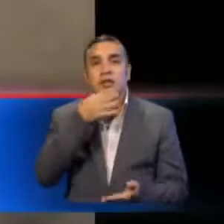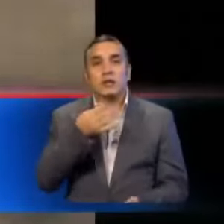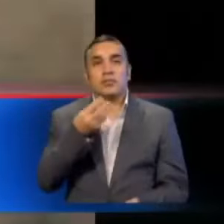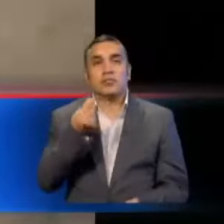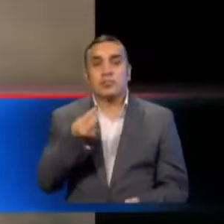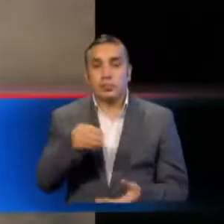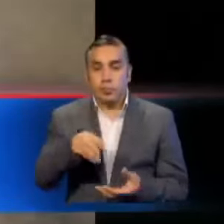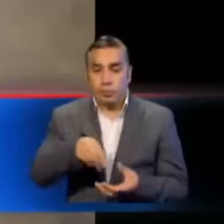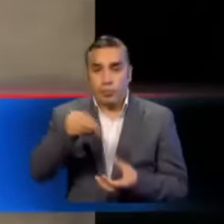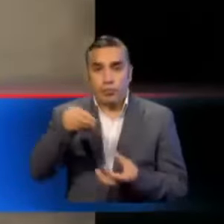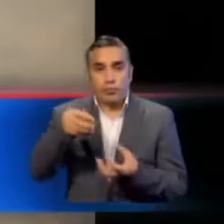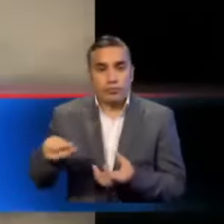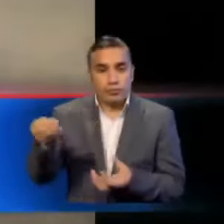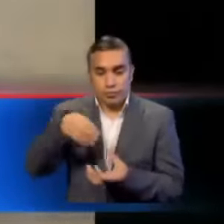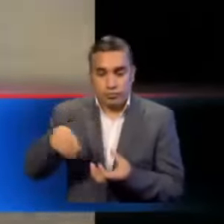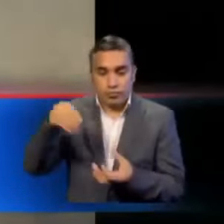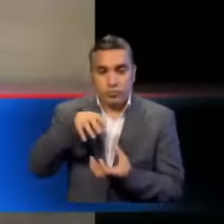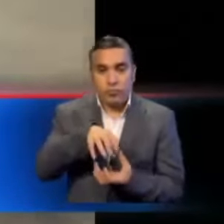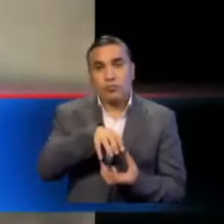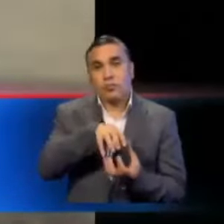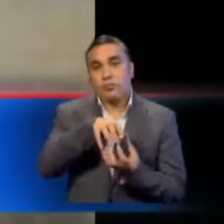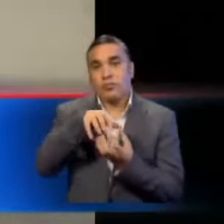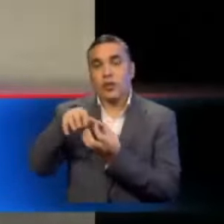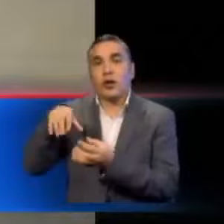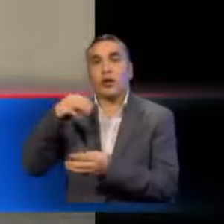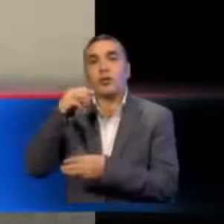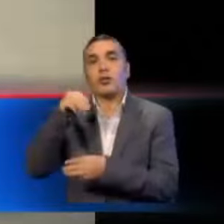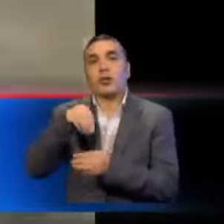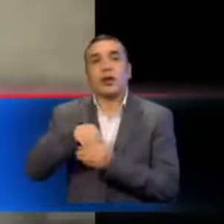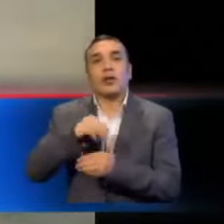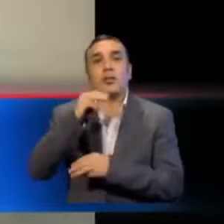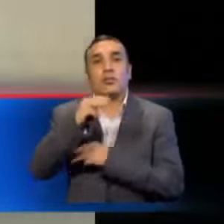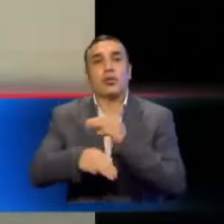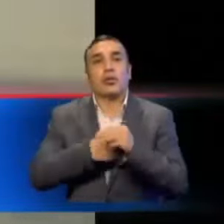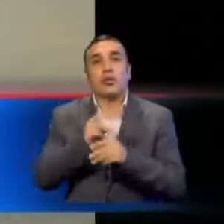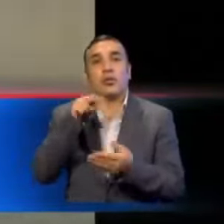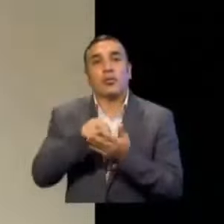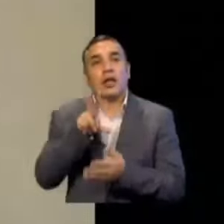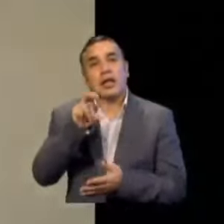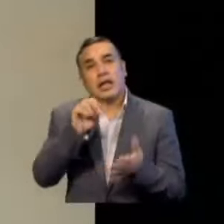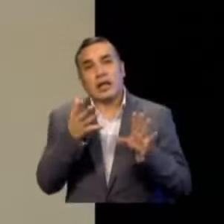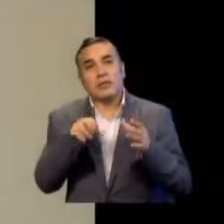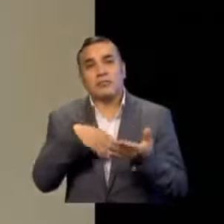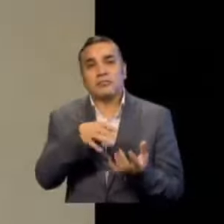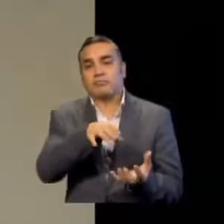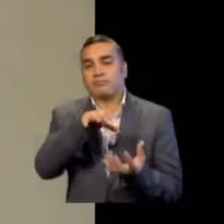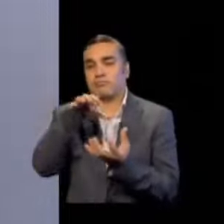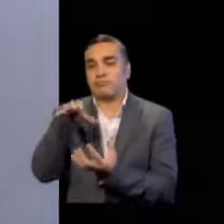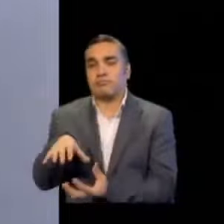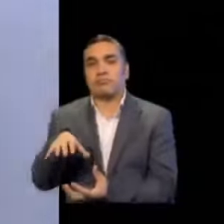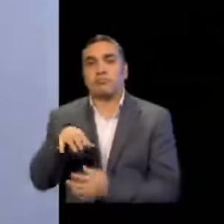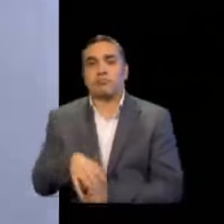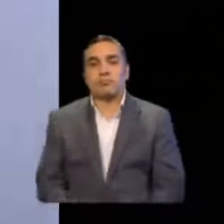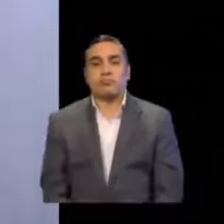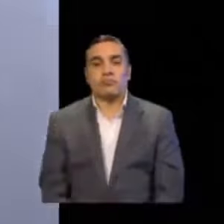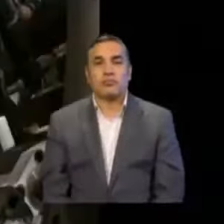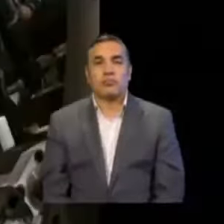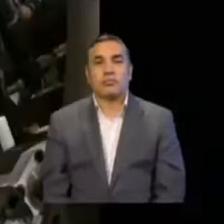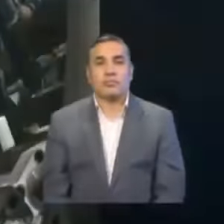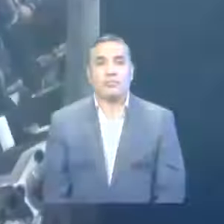rocas y del suelo de Marte que serán enviadas a la Tierra en algún momento de los años 2030. Pamela Montilla, TC